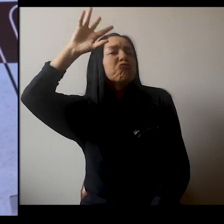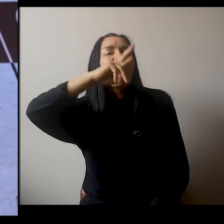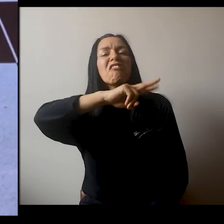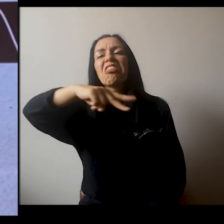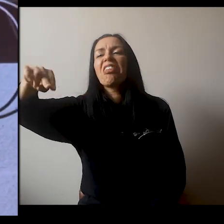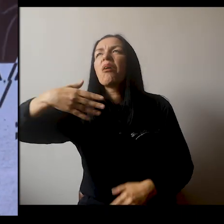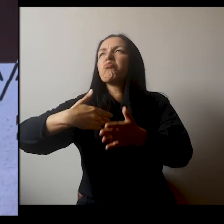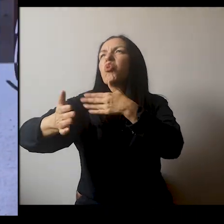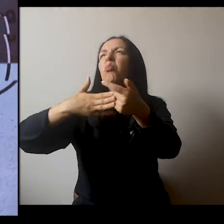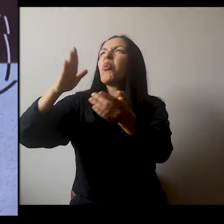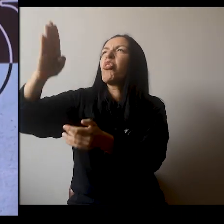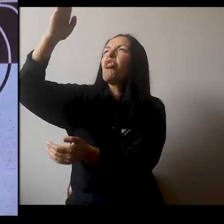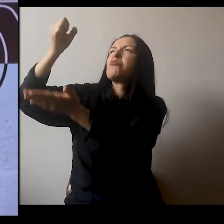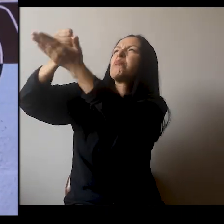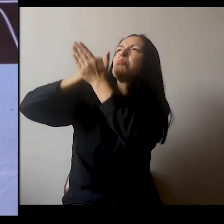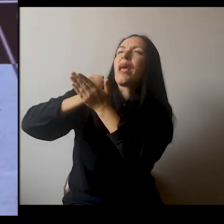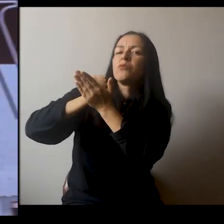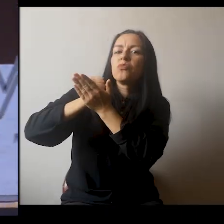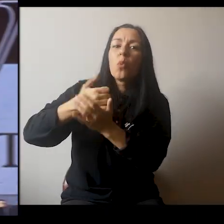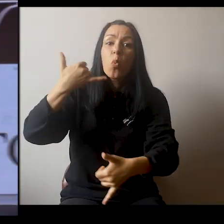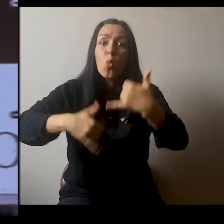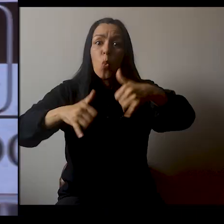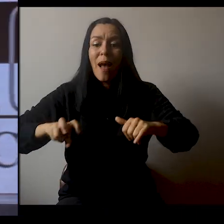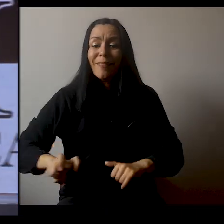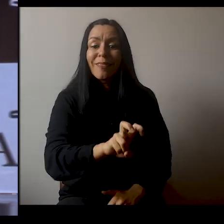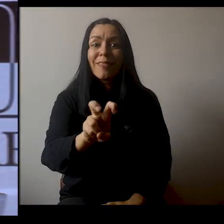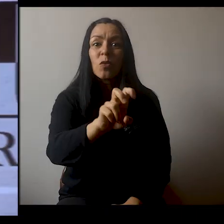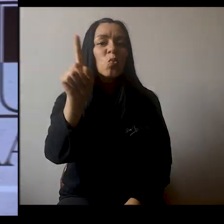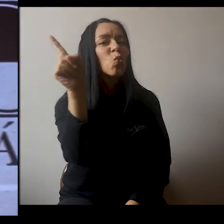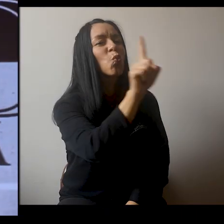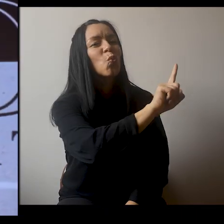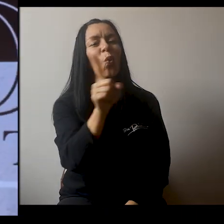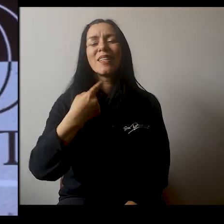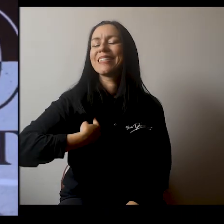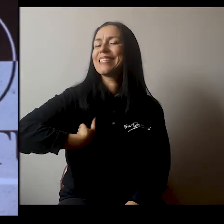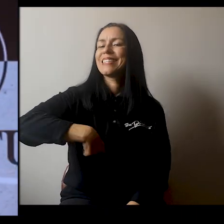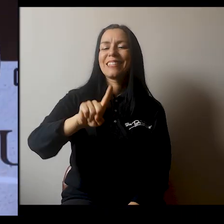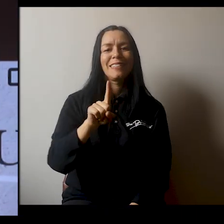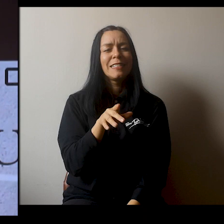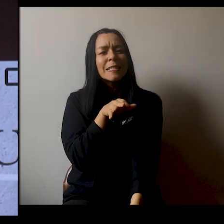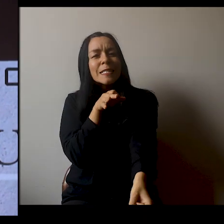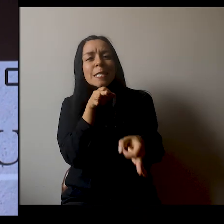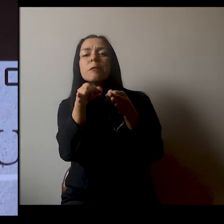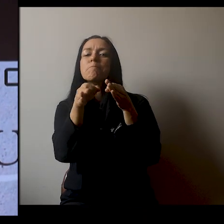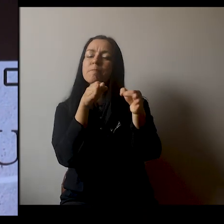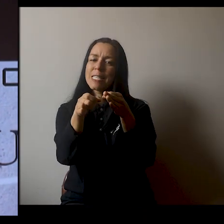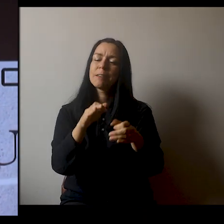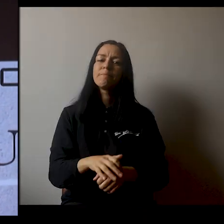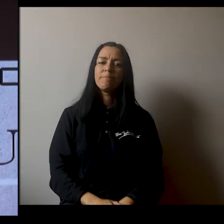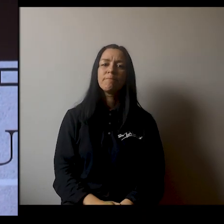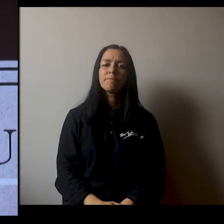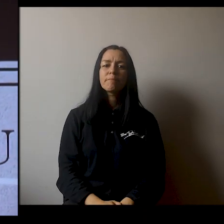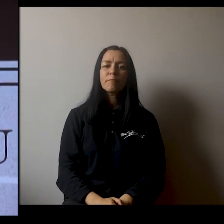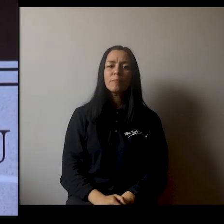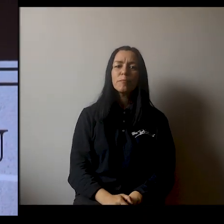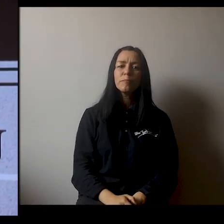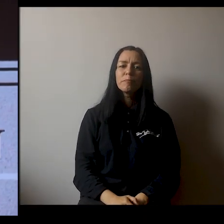sabemos nadar. Ni está diciendo que juguemos con serpientes. Eso no es lo que Jesús está